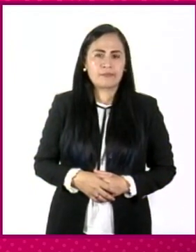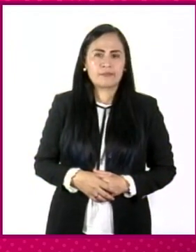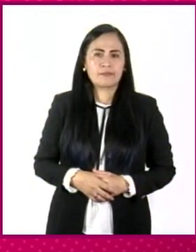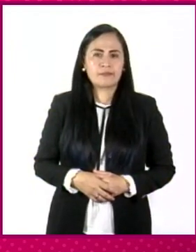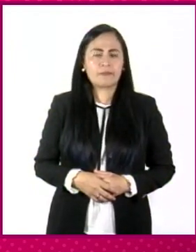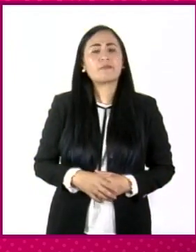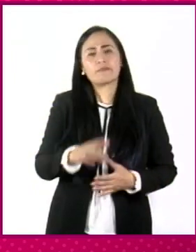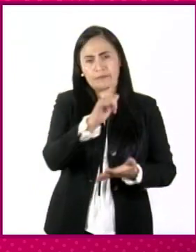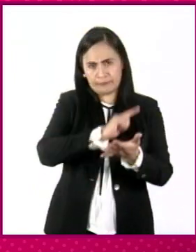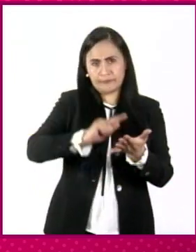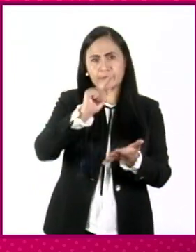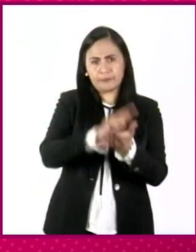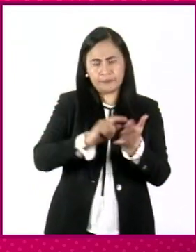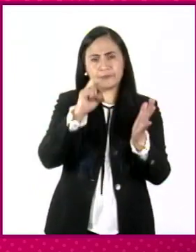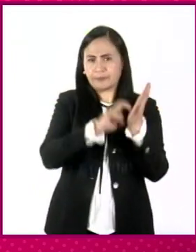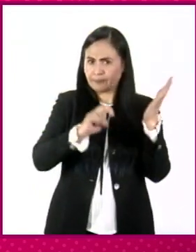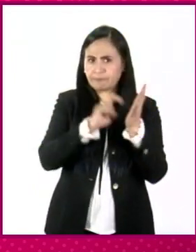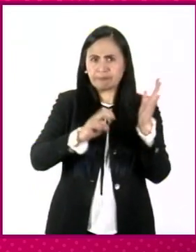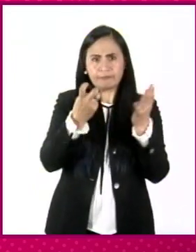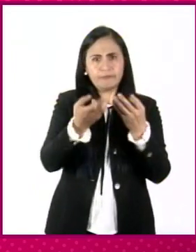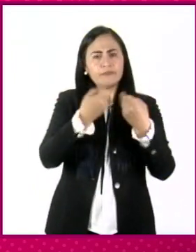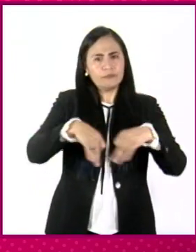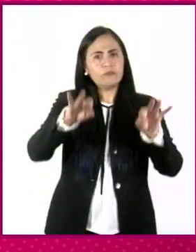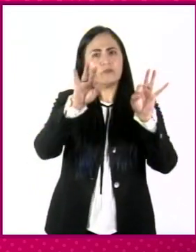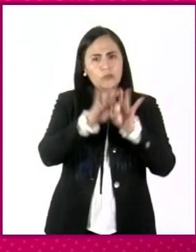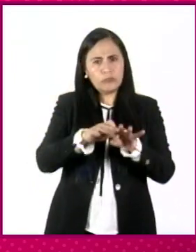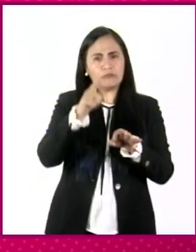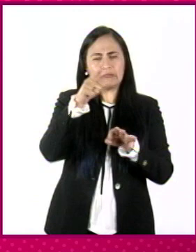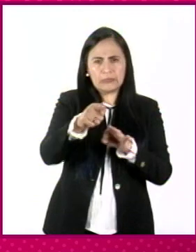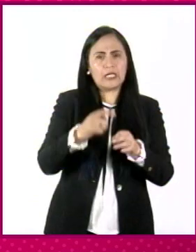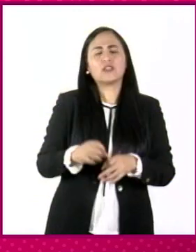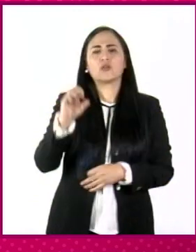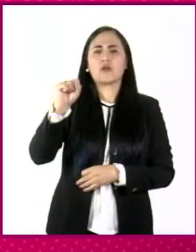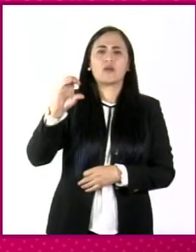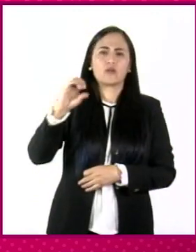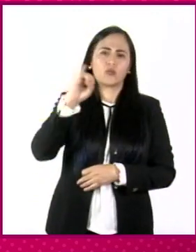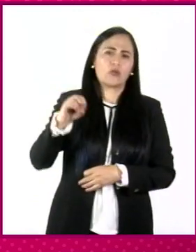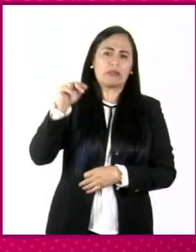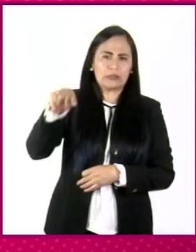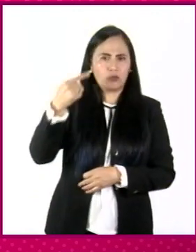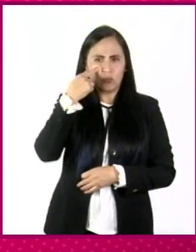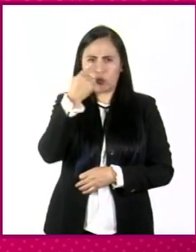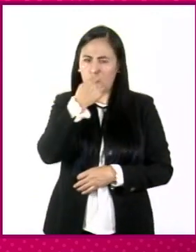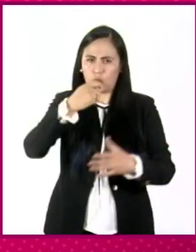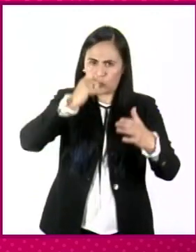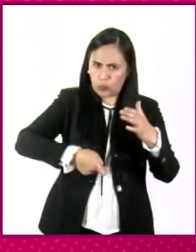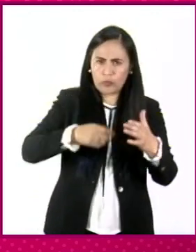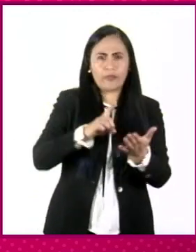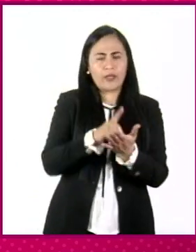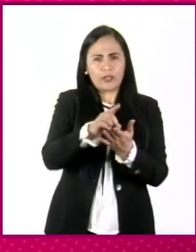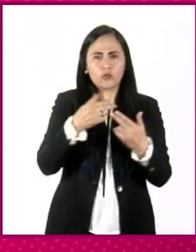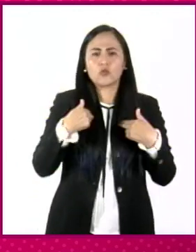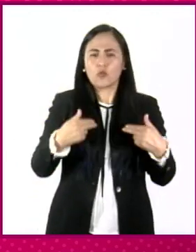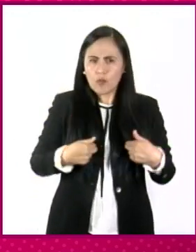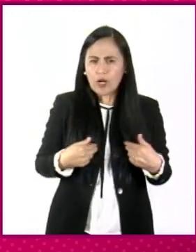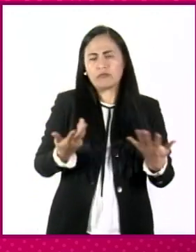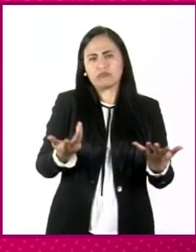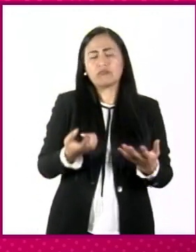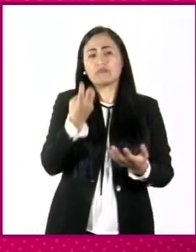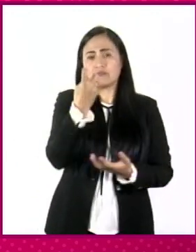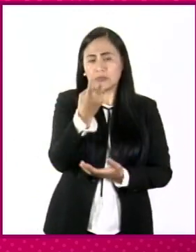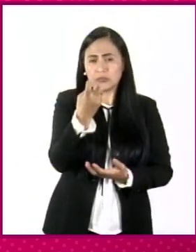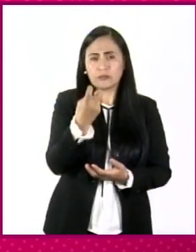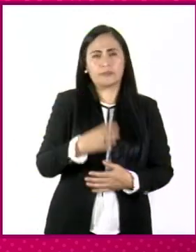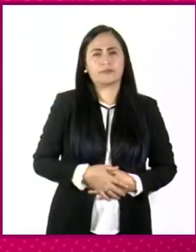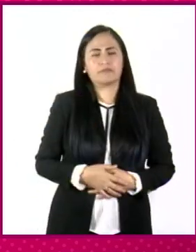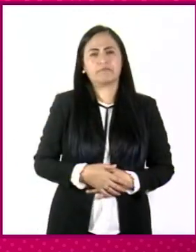diferentes reformas políticas que han sido importantes, que tuvieron que ver con la Suprema Corte de Justicia, con los derechos humanos. En realidad, la puesta en